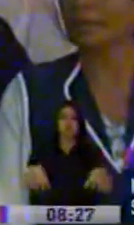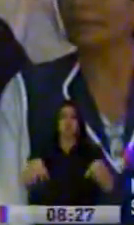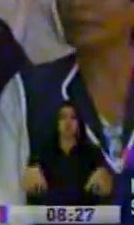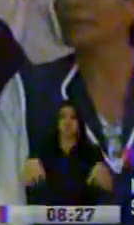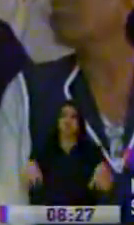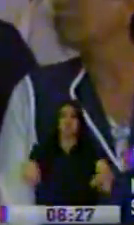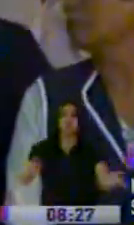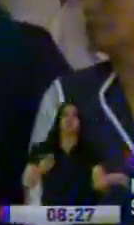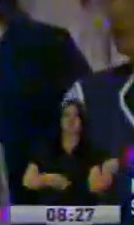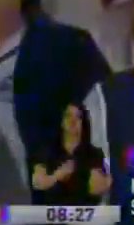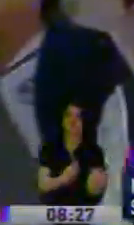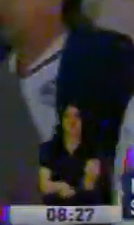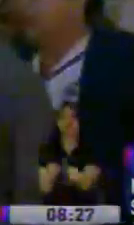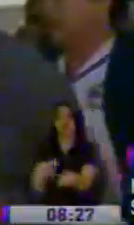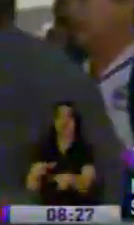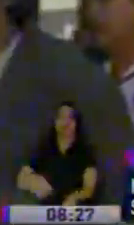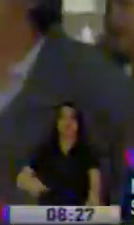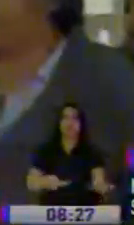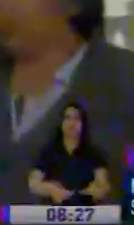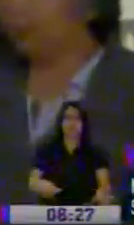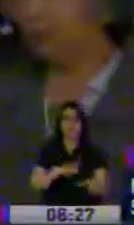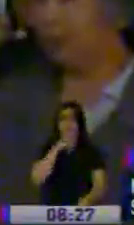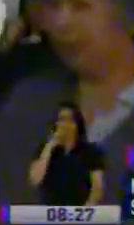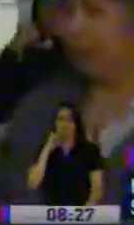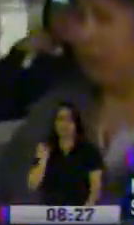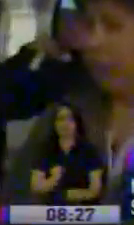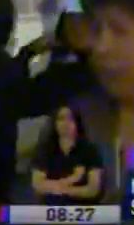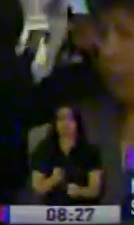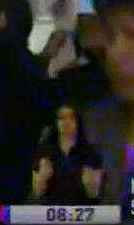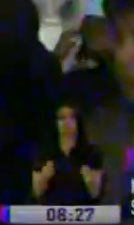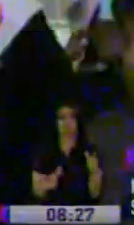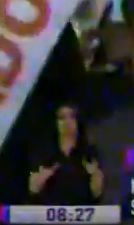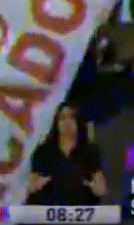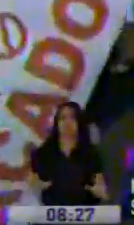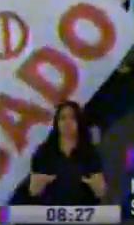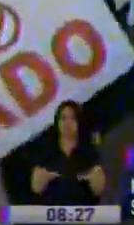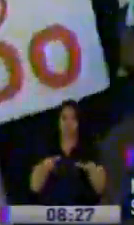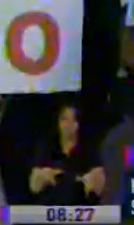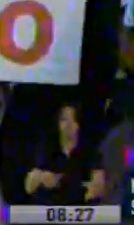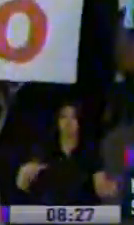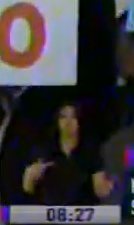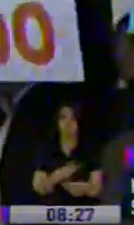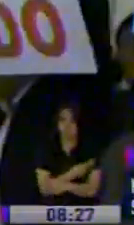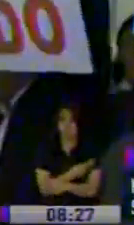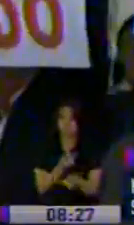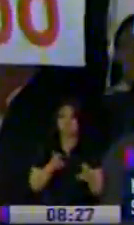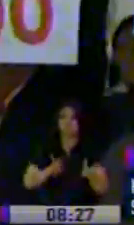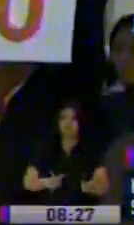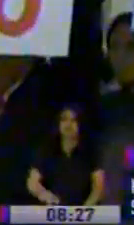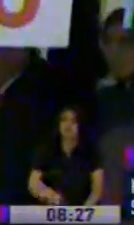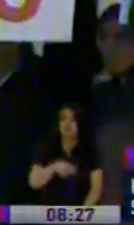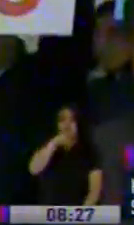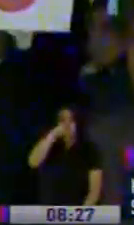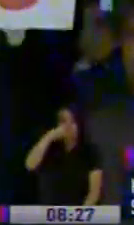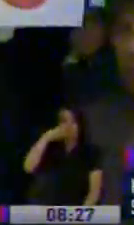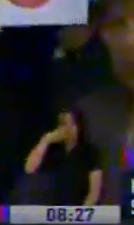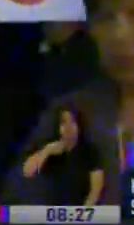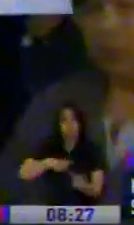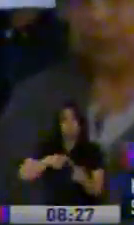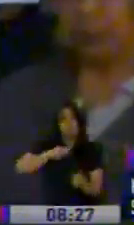salir con niños, no, es imposible. Hay delincuencia, se ha trasladado la